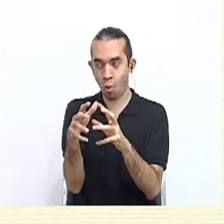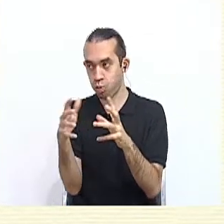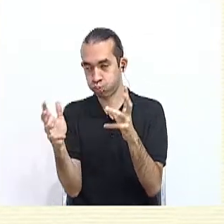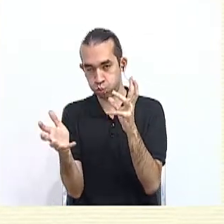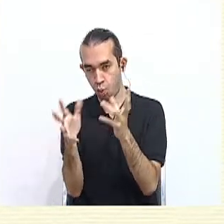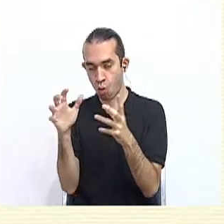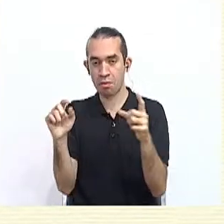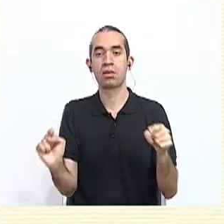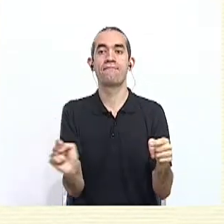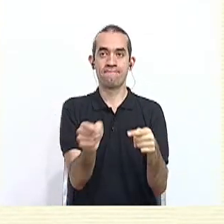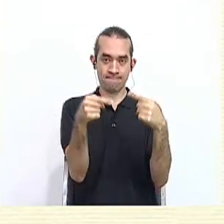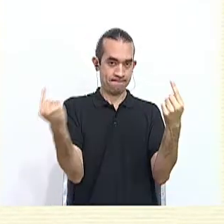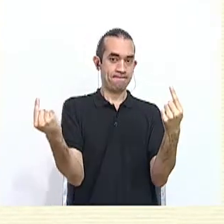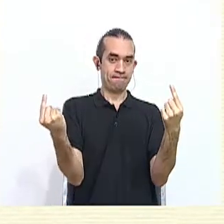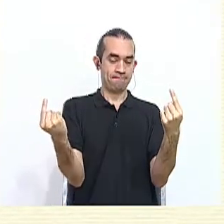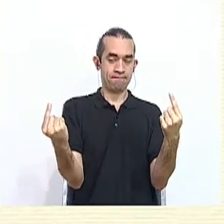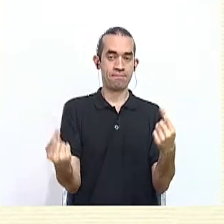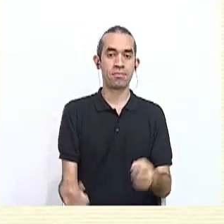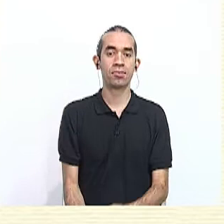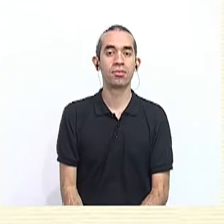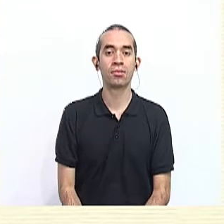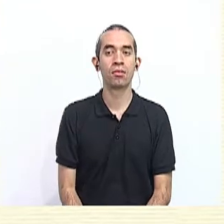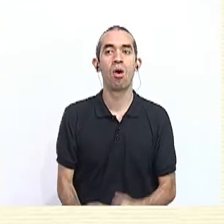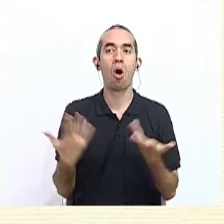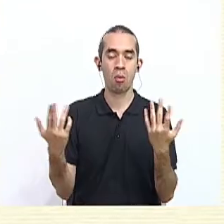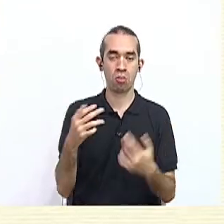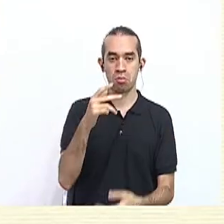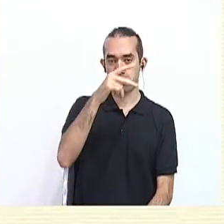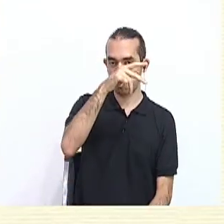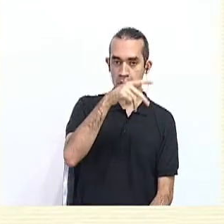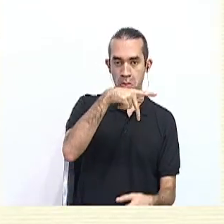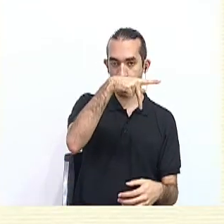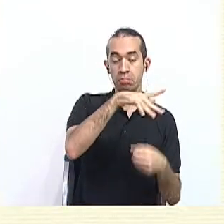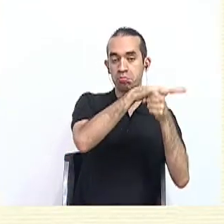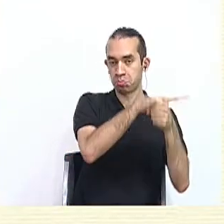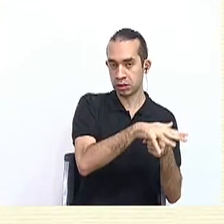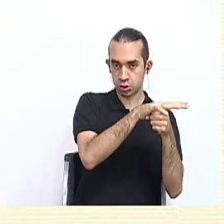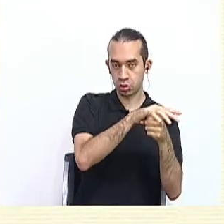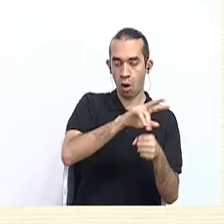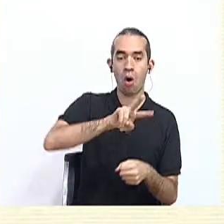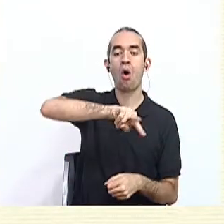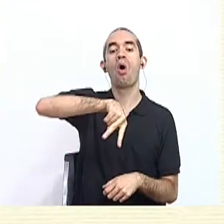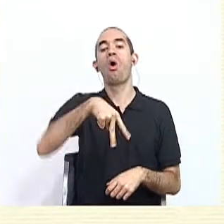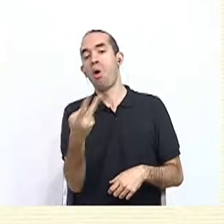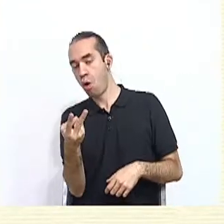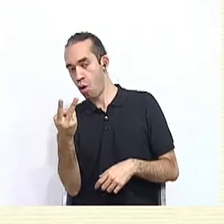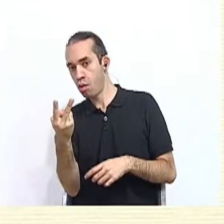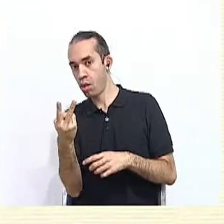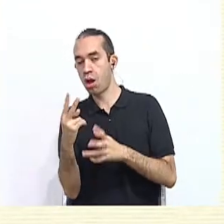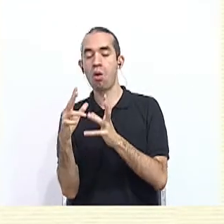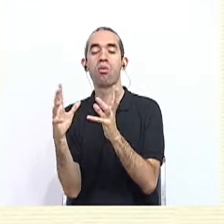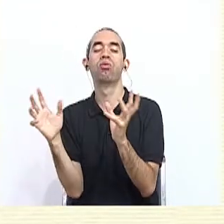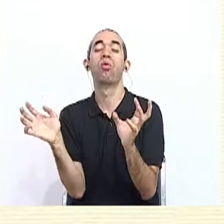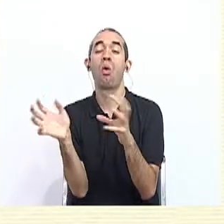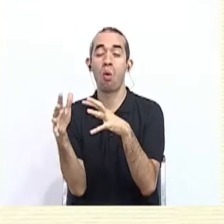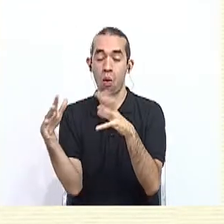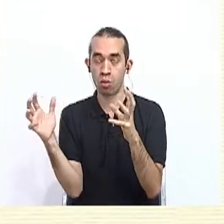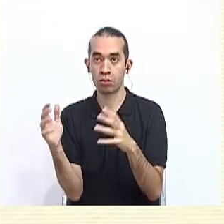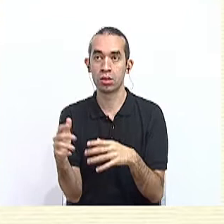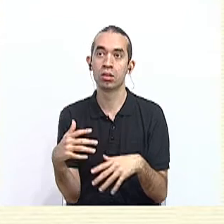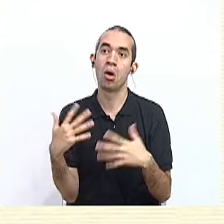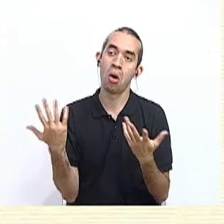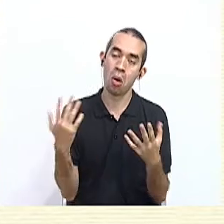inversamente proporcionales. Se puede expresar como presión es inversamente proporcional al volumen. O también de